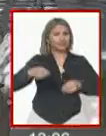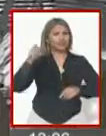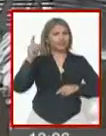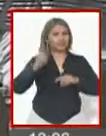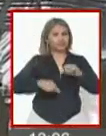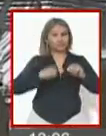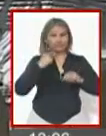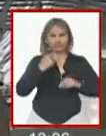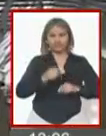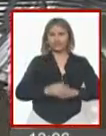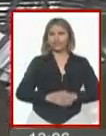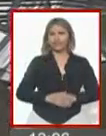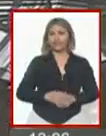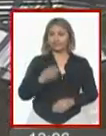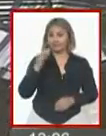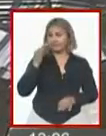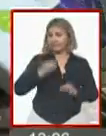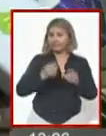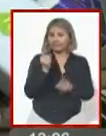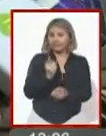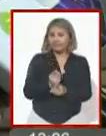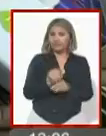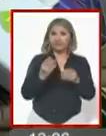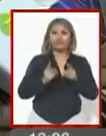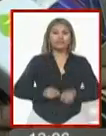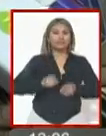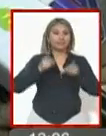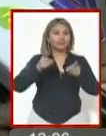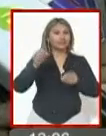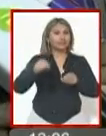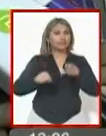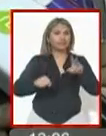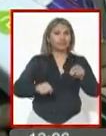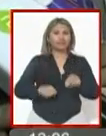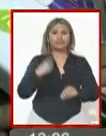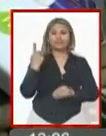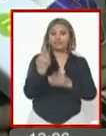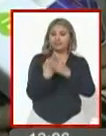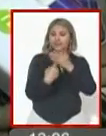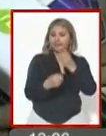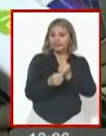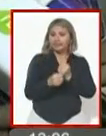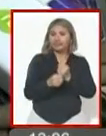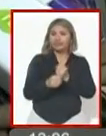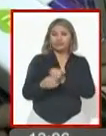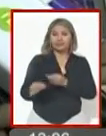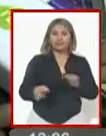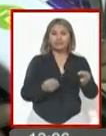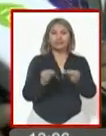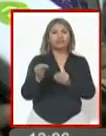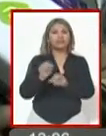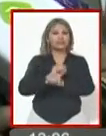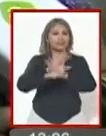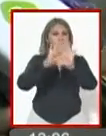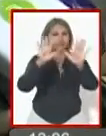decir si son correctas o no esas denuncias. Simplemente confiar en que los mecanismos internos lo esclarezcan.